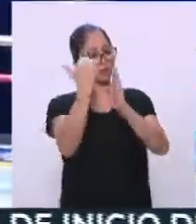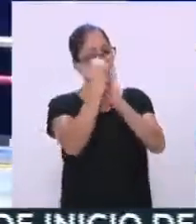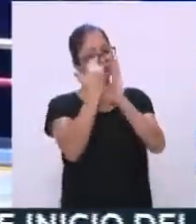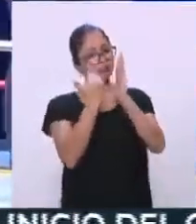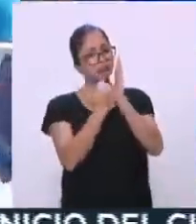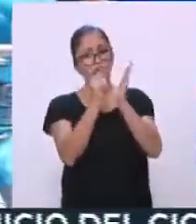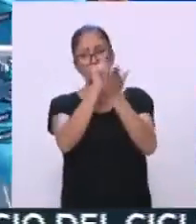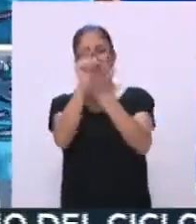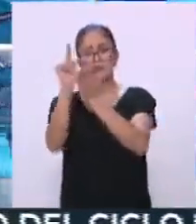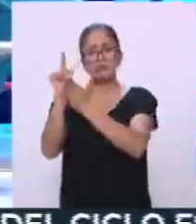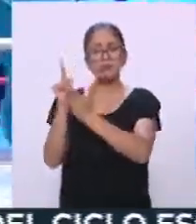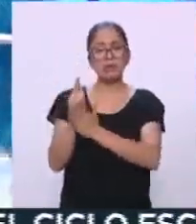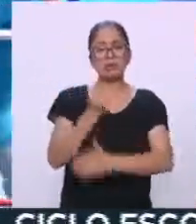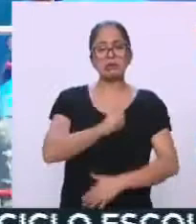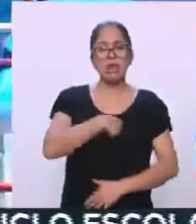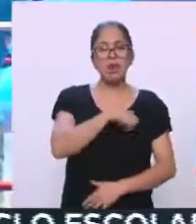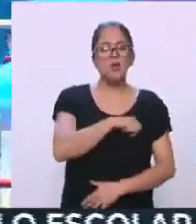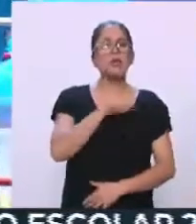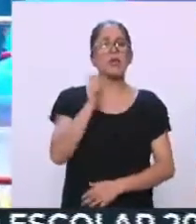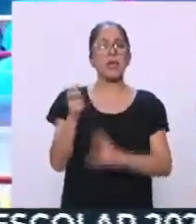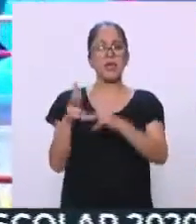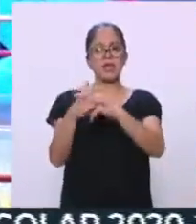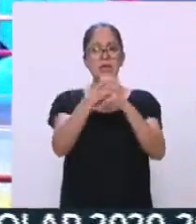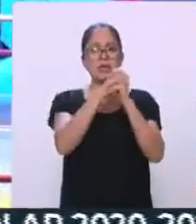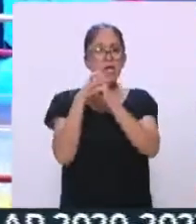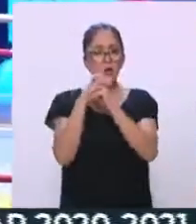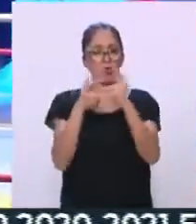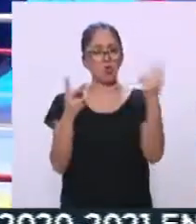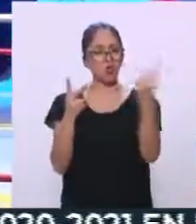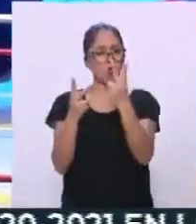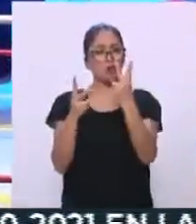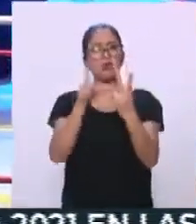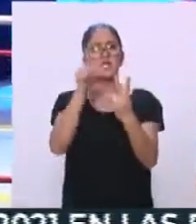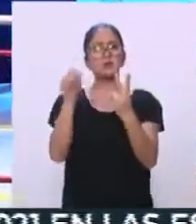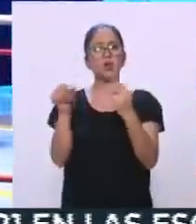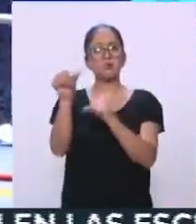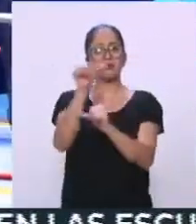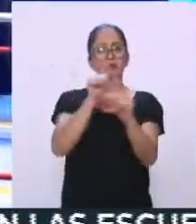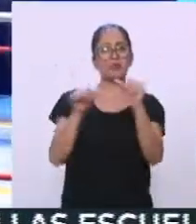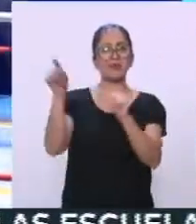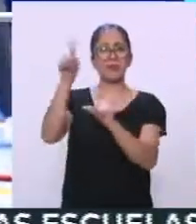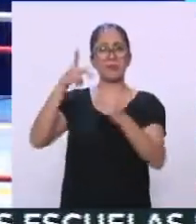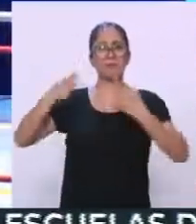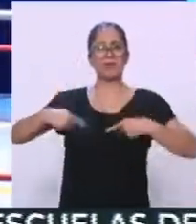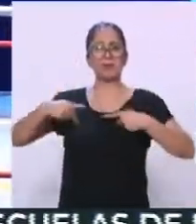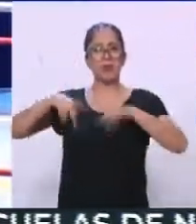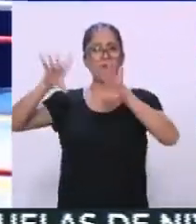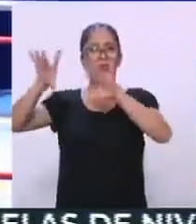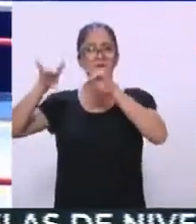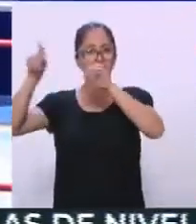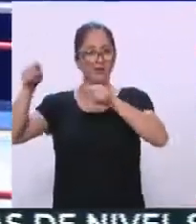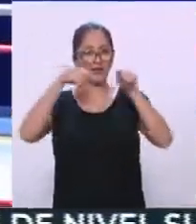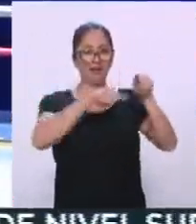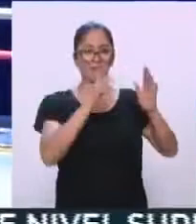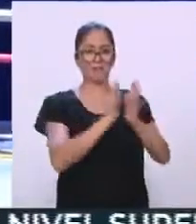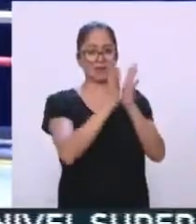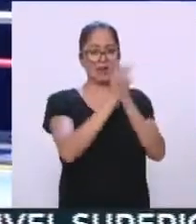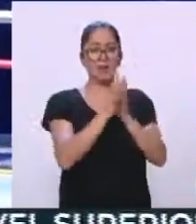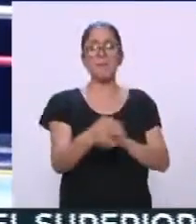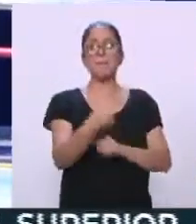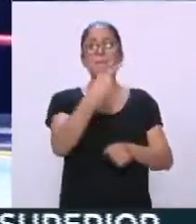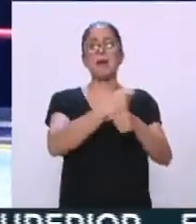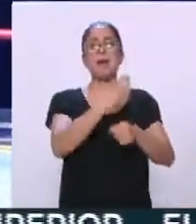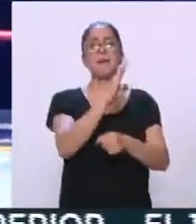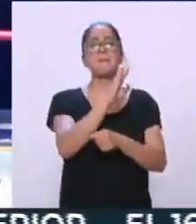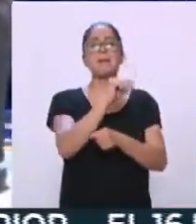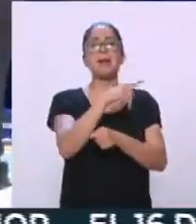a cabo tres luchas, mano a mano, parejas y relevos australianos, y ya en la zona de entrevistas, el primero en pasar fue Black